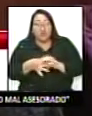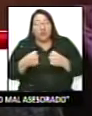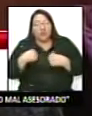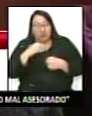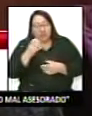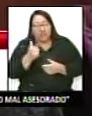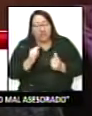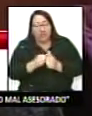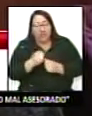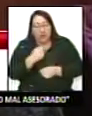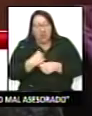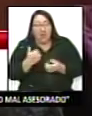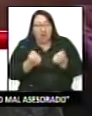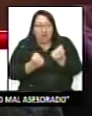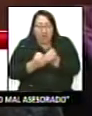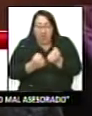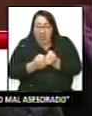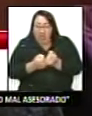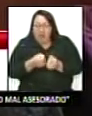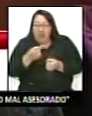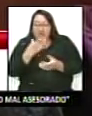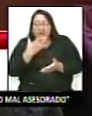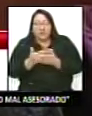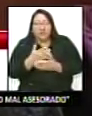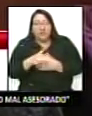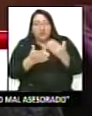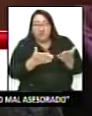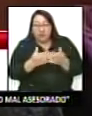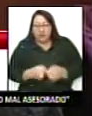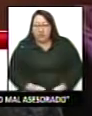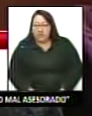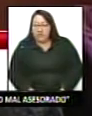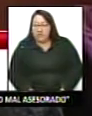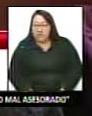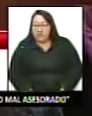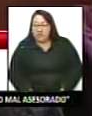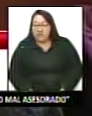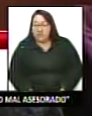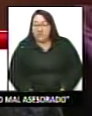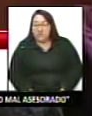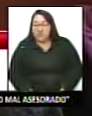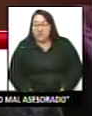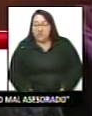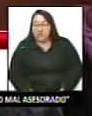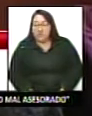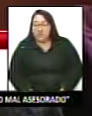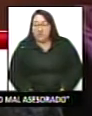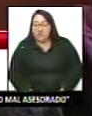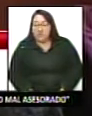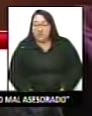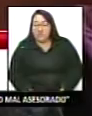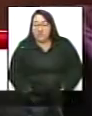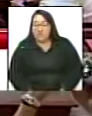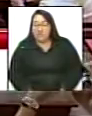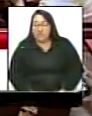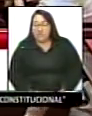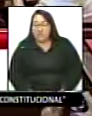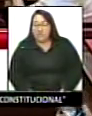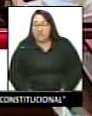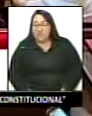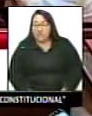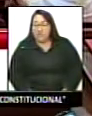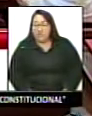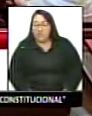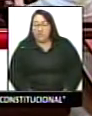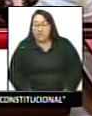realmente estamos aquí para apoyar. Realmente estoy muy agradecida por la invitación y nada, adelante, gracias. Gracias.